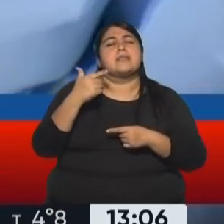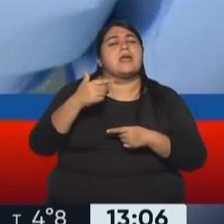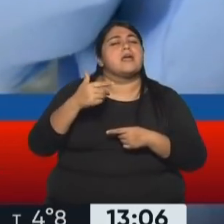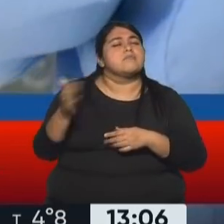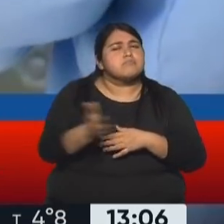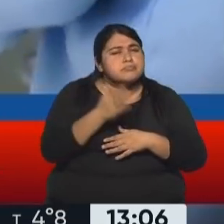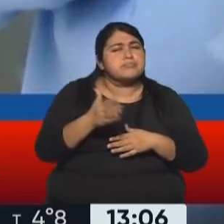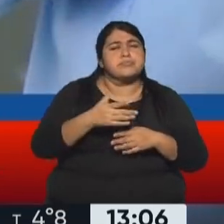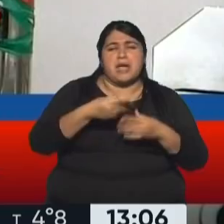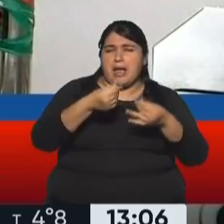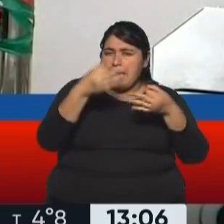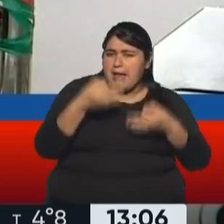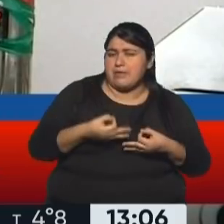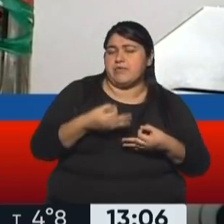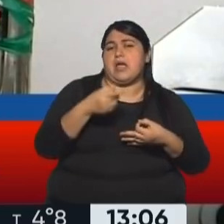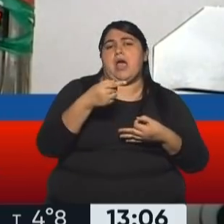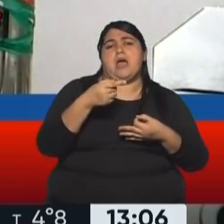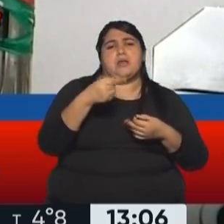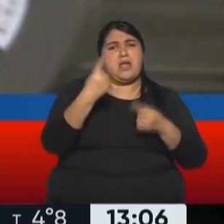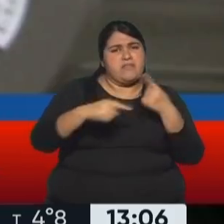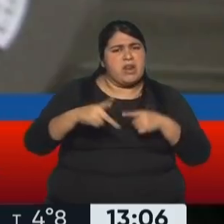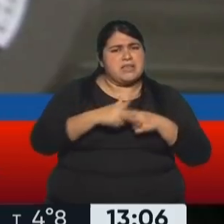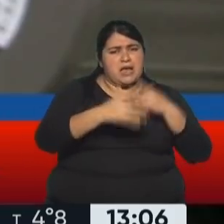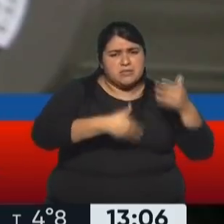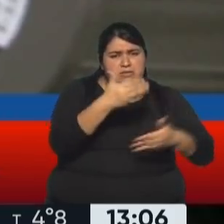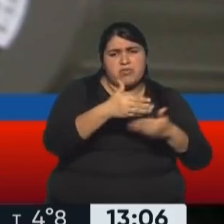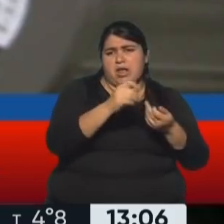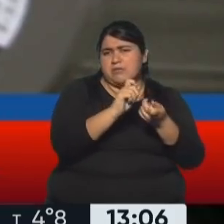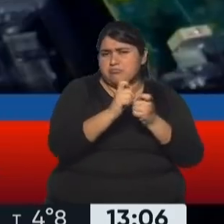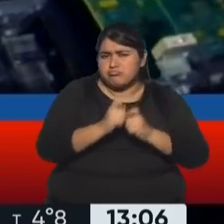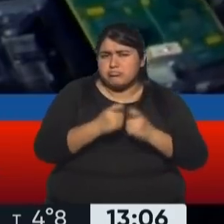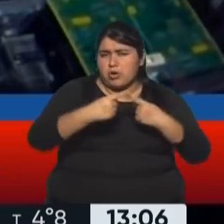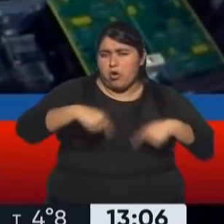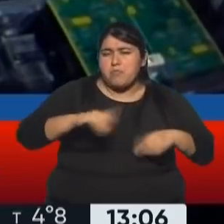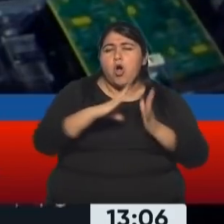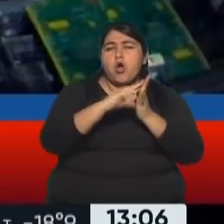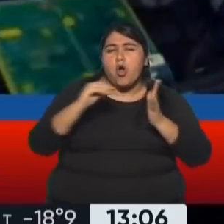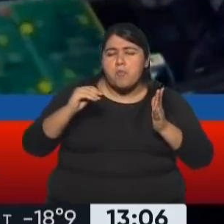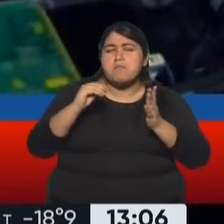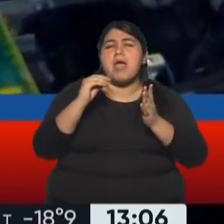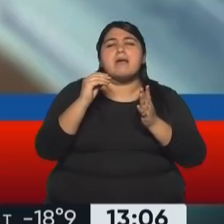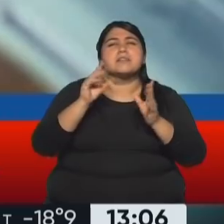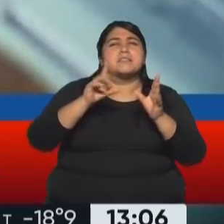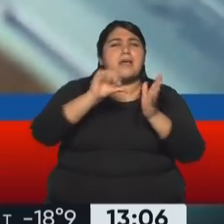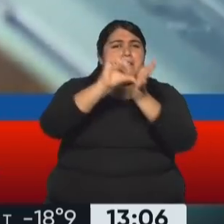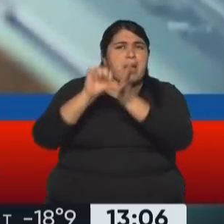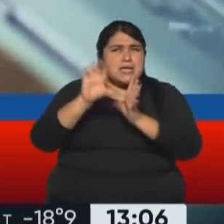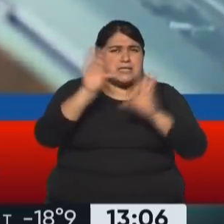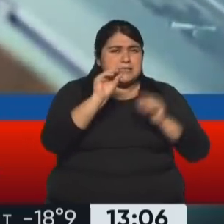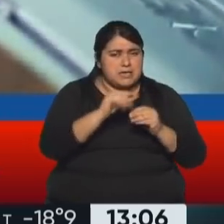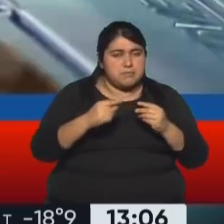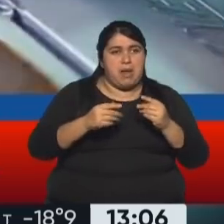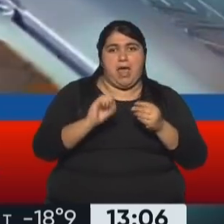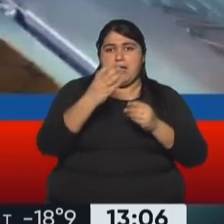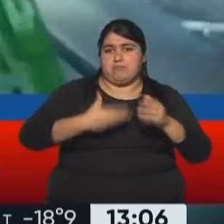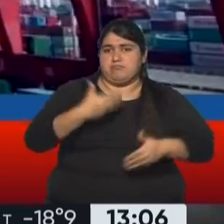y calificada, prácticas controvertidas como ingeniería inversa y copia de modelos y patentes extranjeras para impulsar su avance